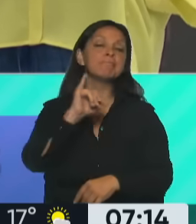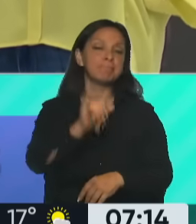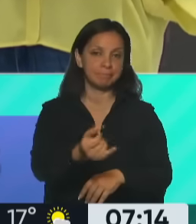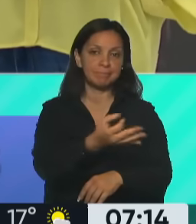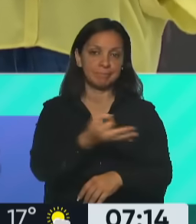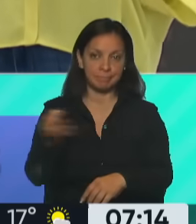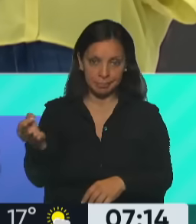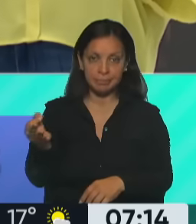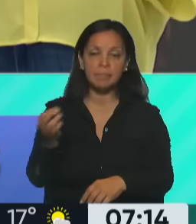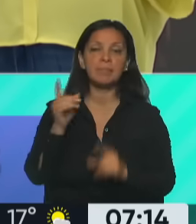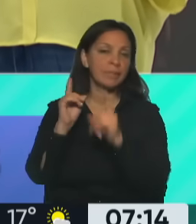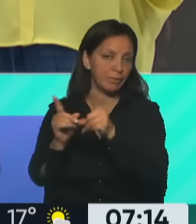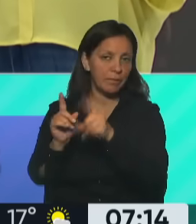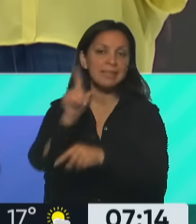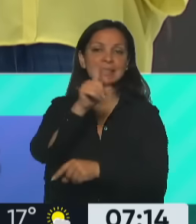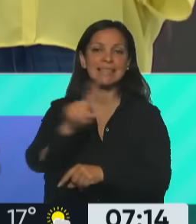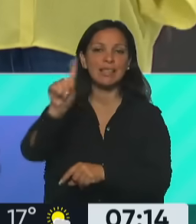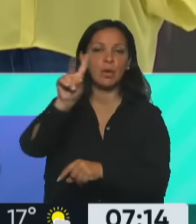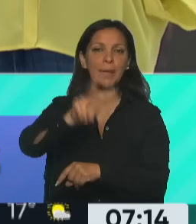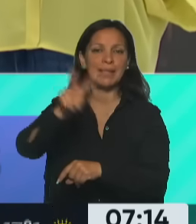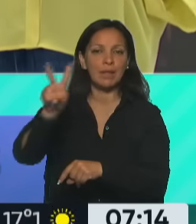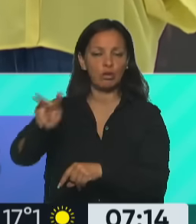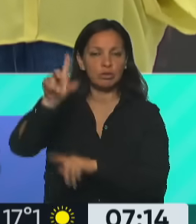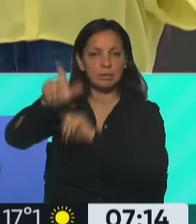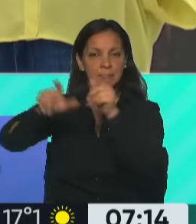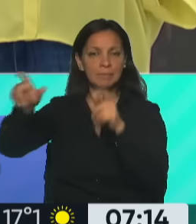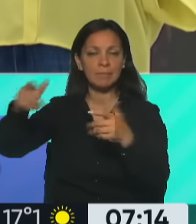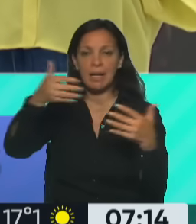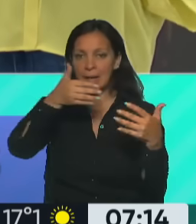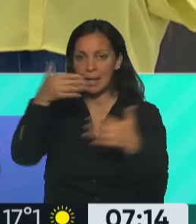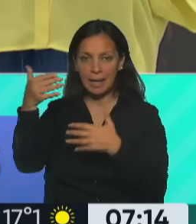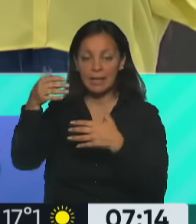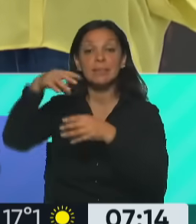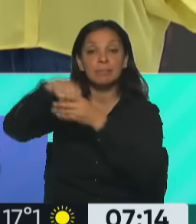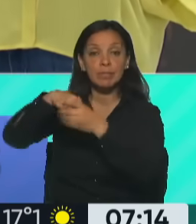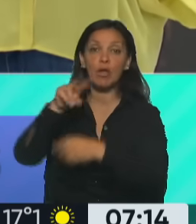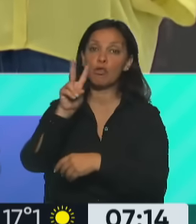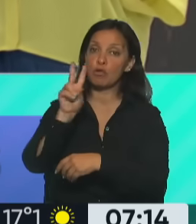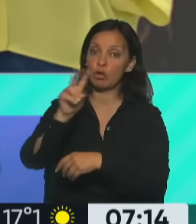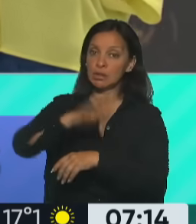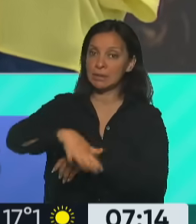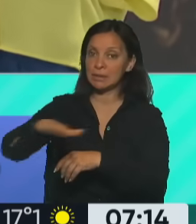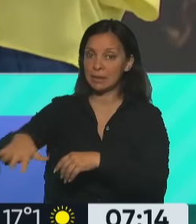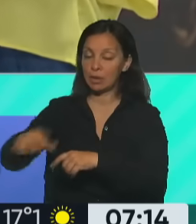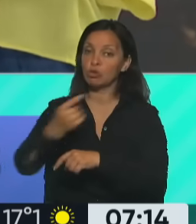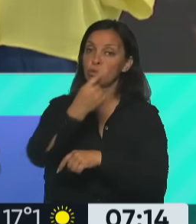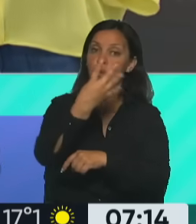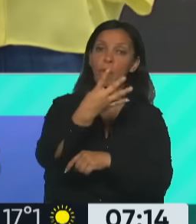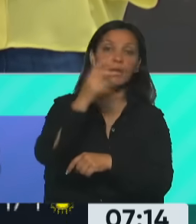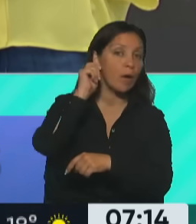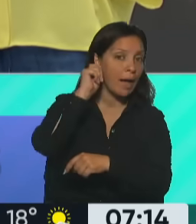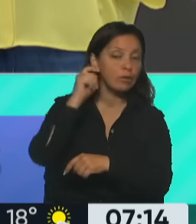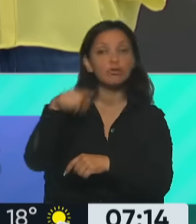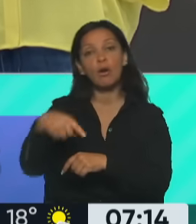Quedan 122 rehenes. De ellos, dice Israel que hay 2 niños, uno de 4 años y uno de 10 meses. Y